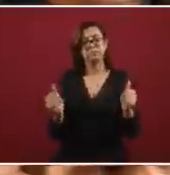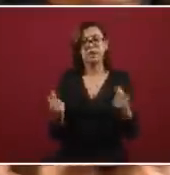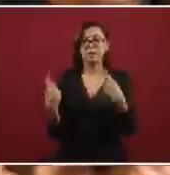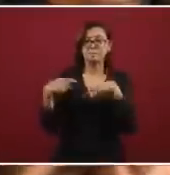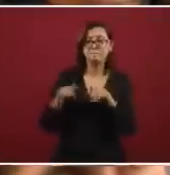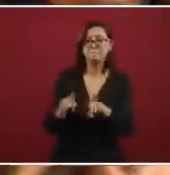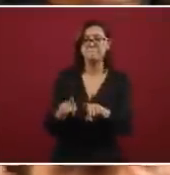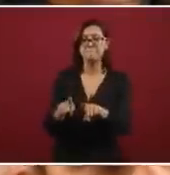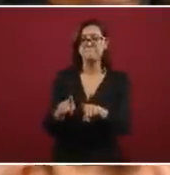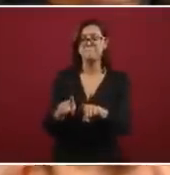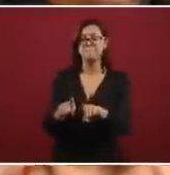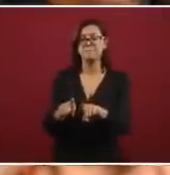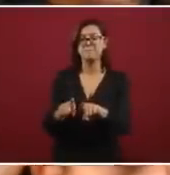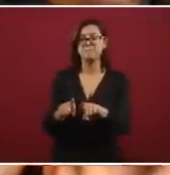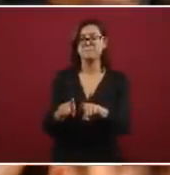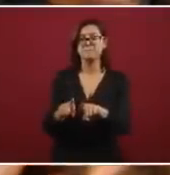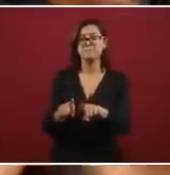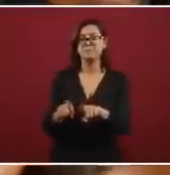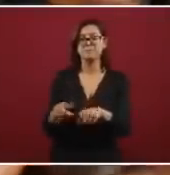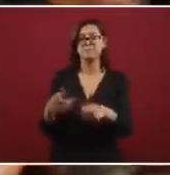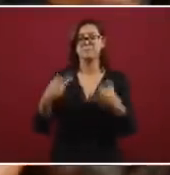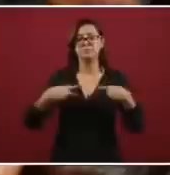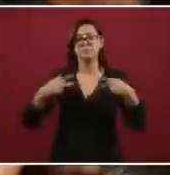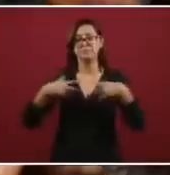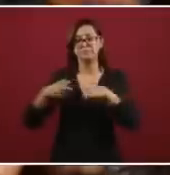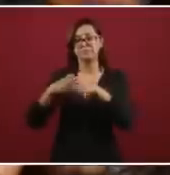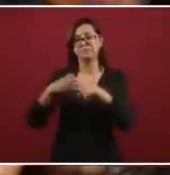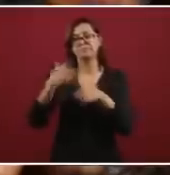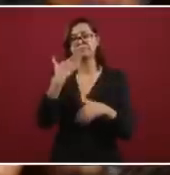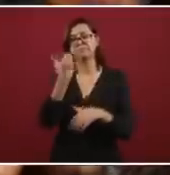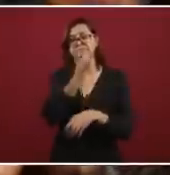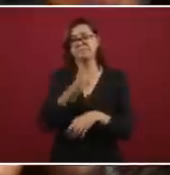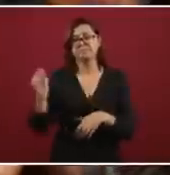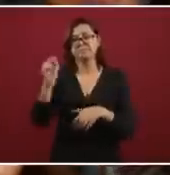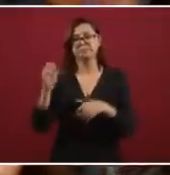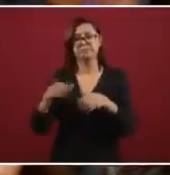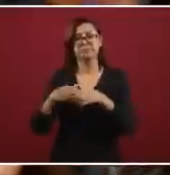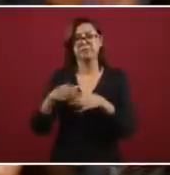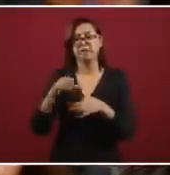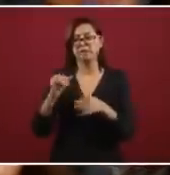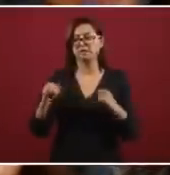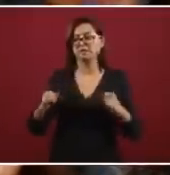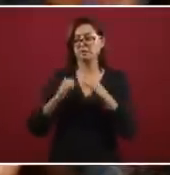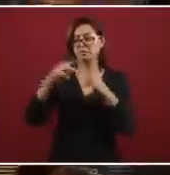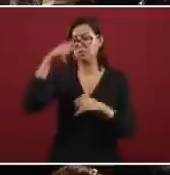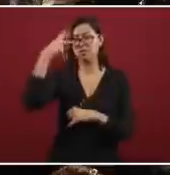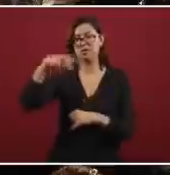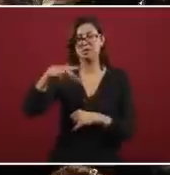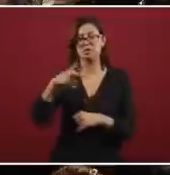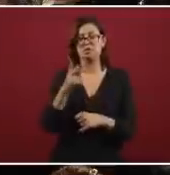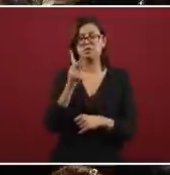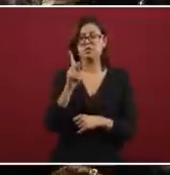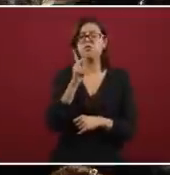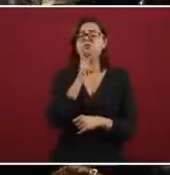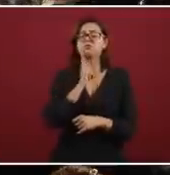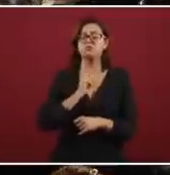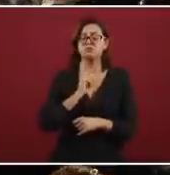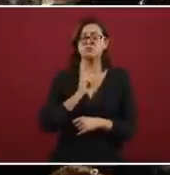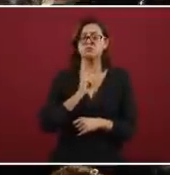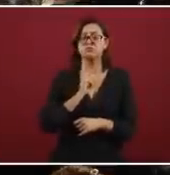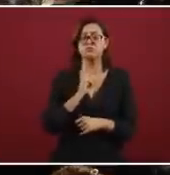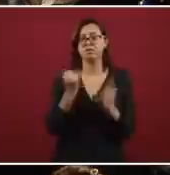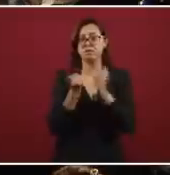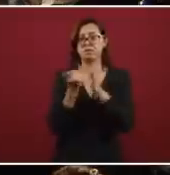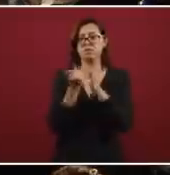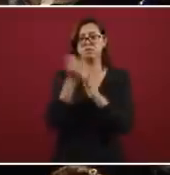Simultáneamente, nuestros técnicos, con todo el Instituto Mexicano del Petróleo que había entonces, y esto rima con la ciencia